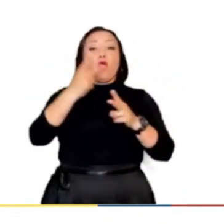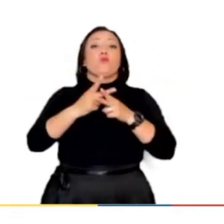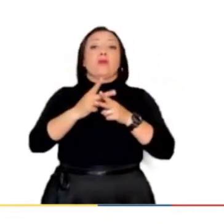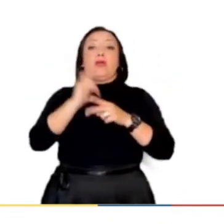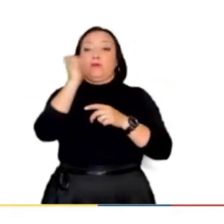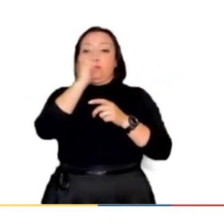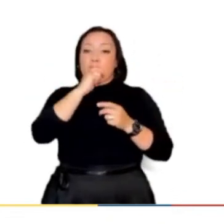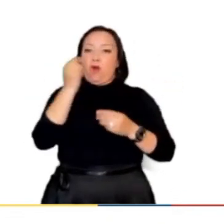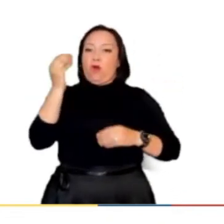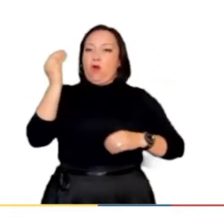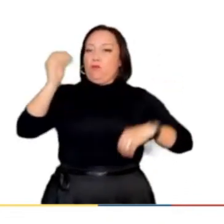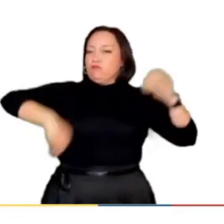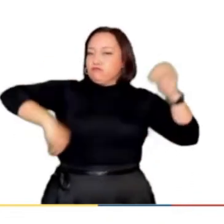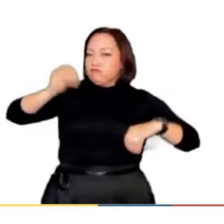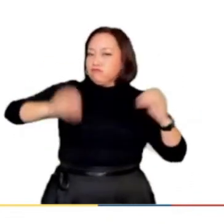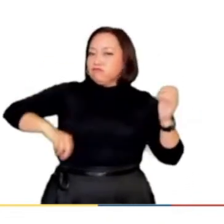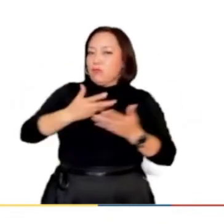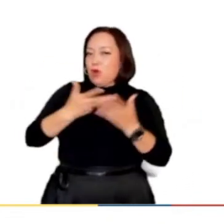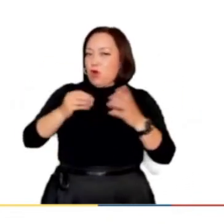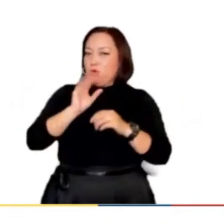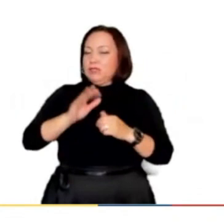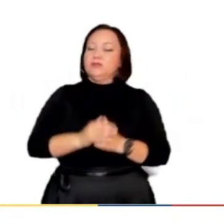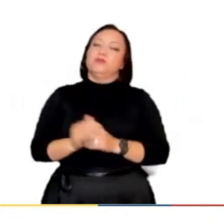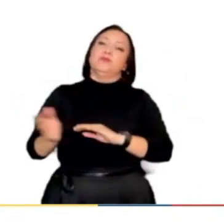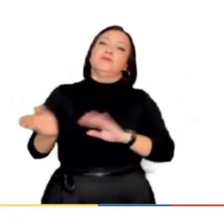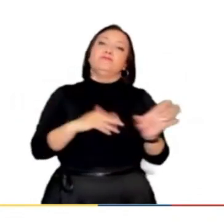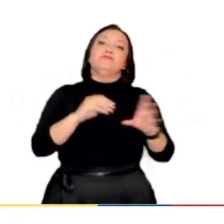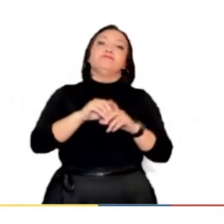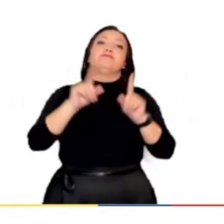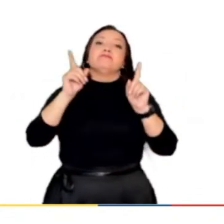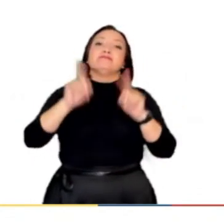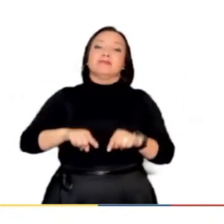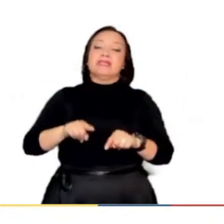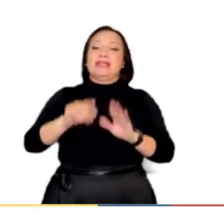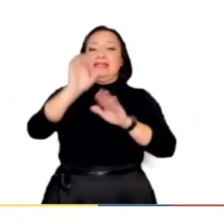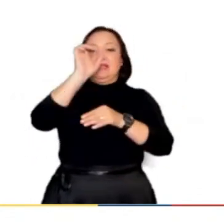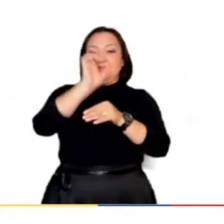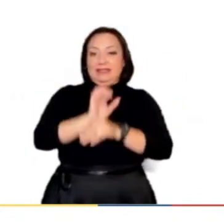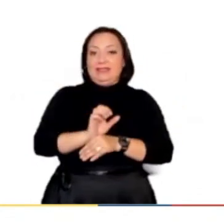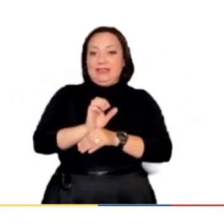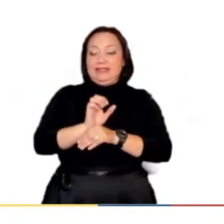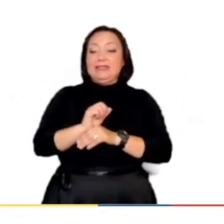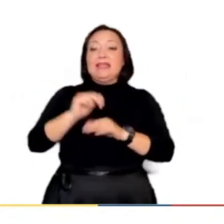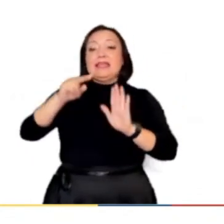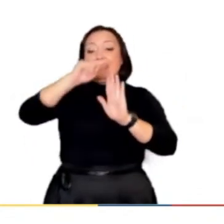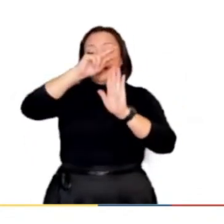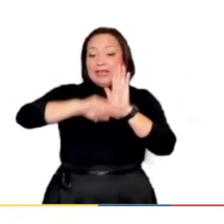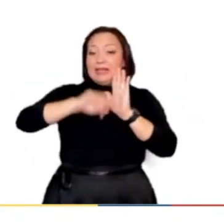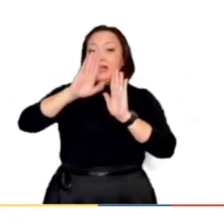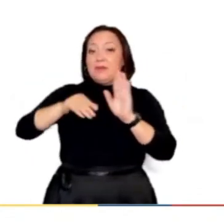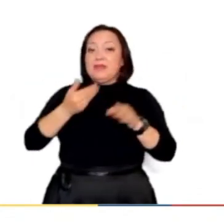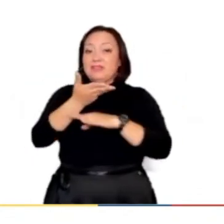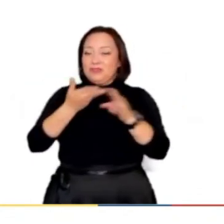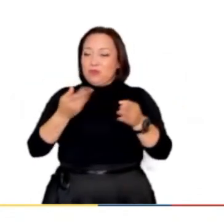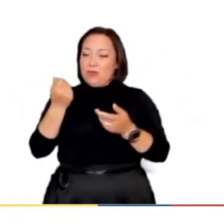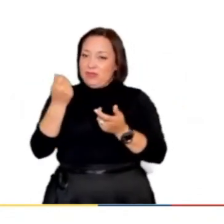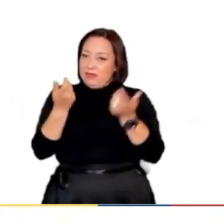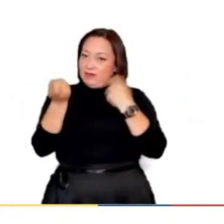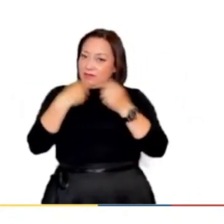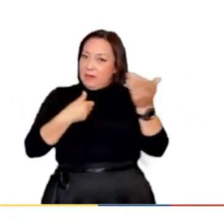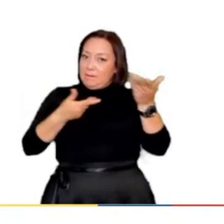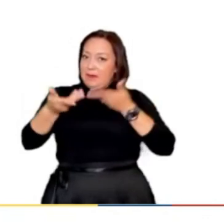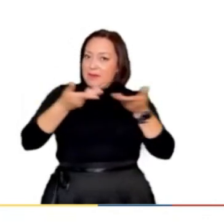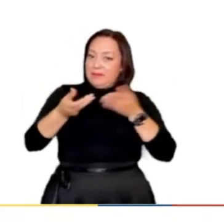elemento adicional que se nota ahí es claramente las entidades y el régimen cambiario exigen el conocimiento del cliente y el conocimiento de